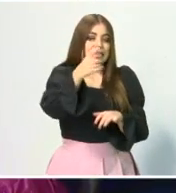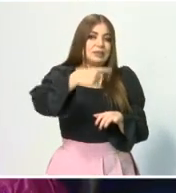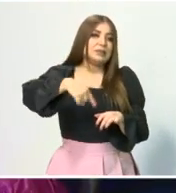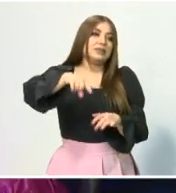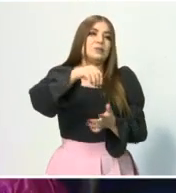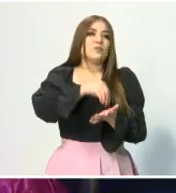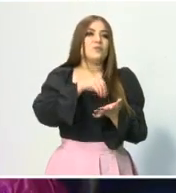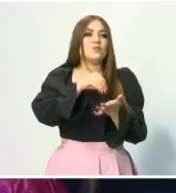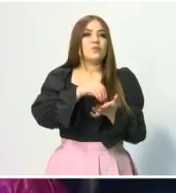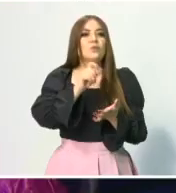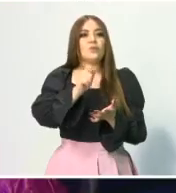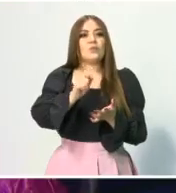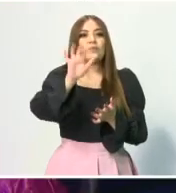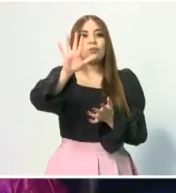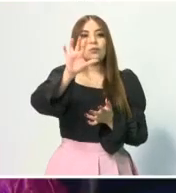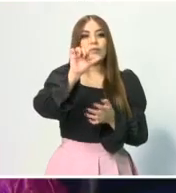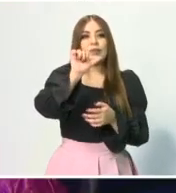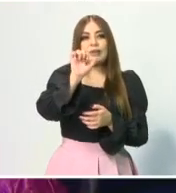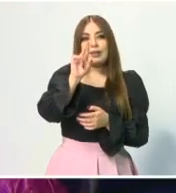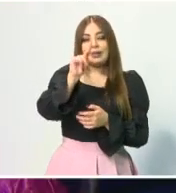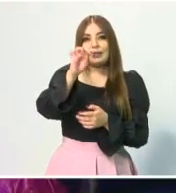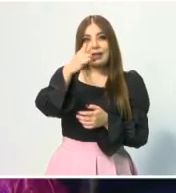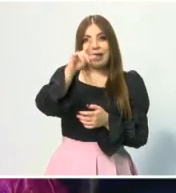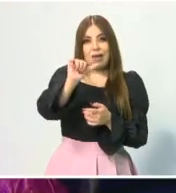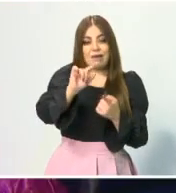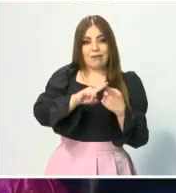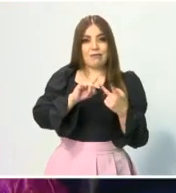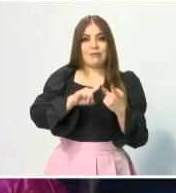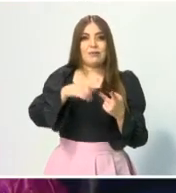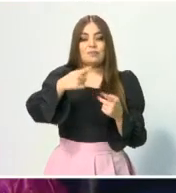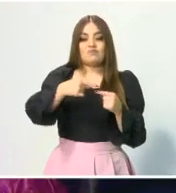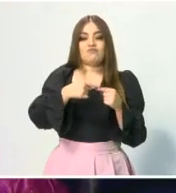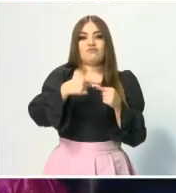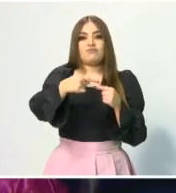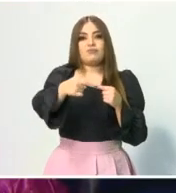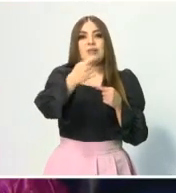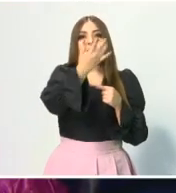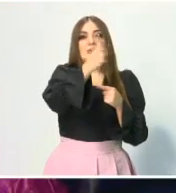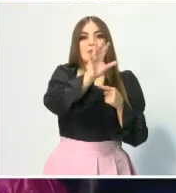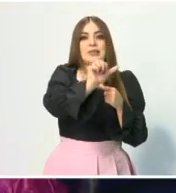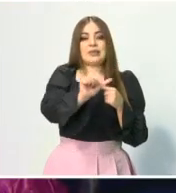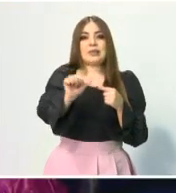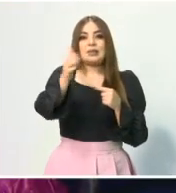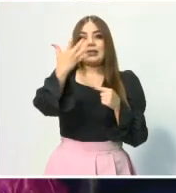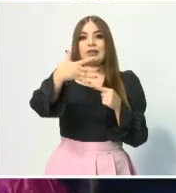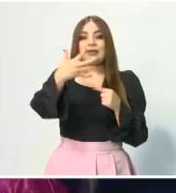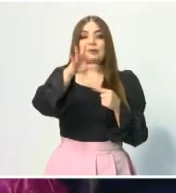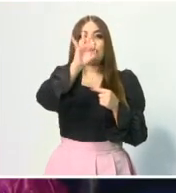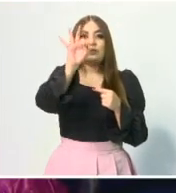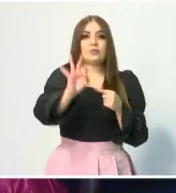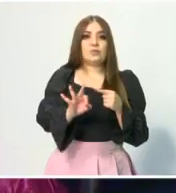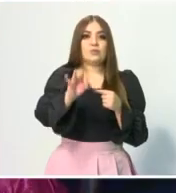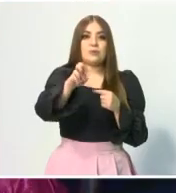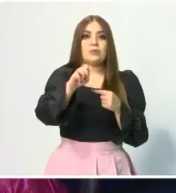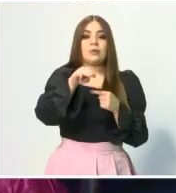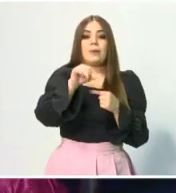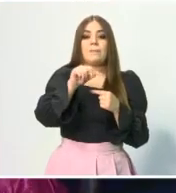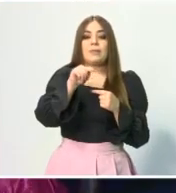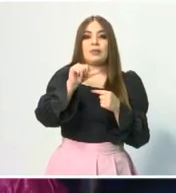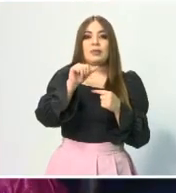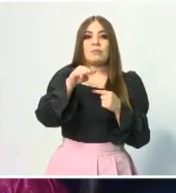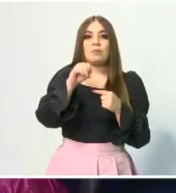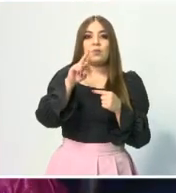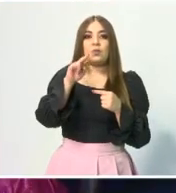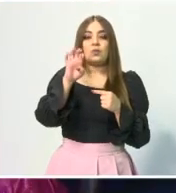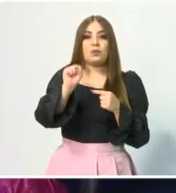mantener en Monclova y Arteaga durante toda esta jornada de 10 a 15%, mientras que en Matamoros y Viesca esperamos